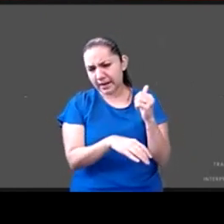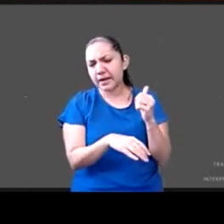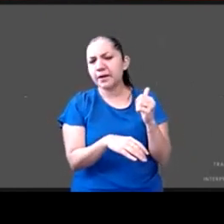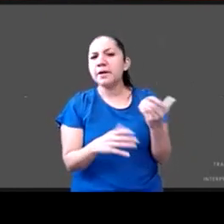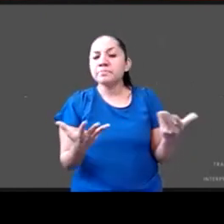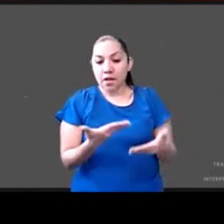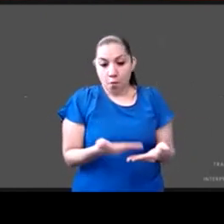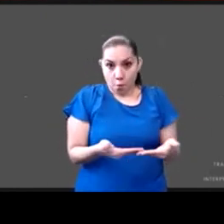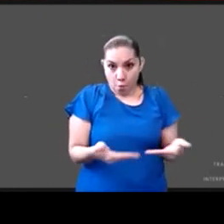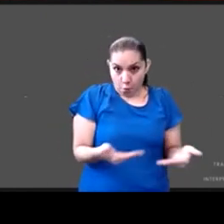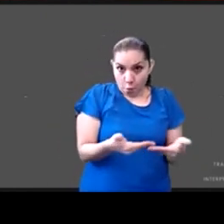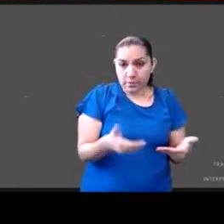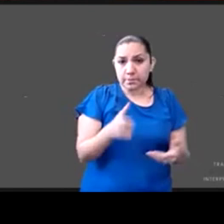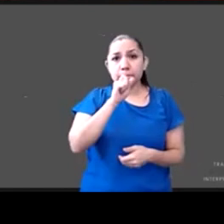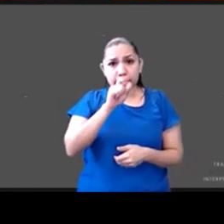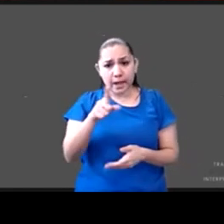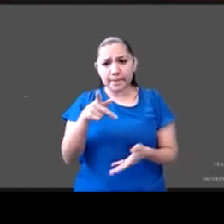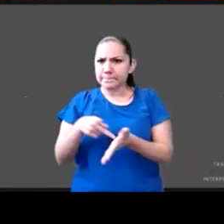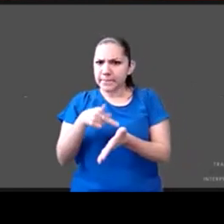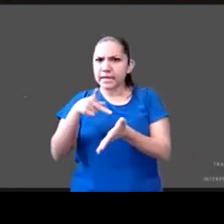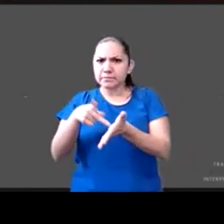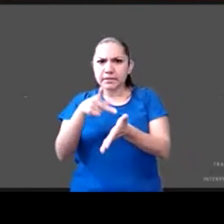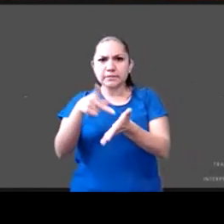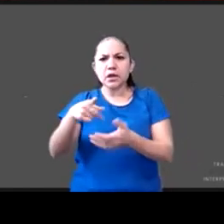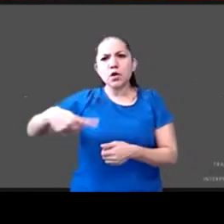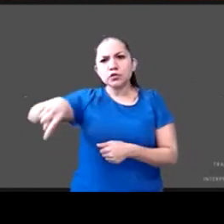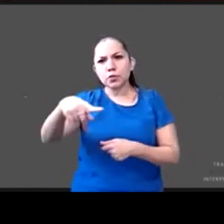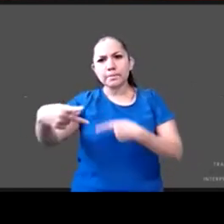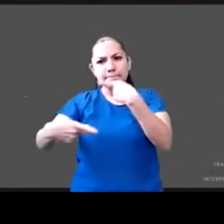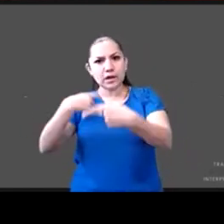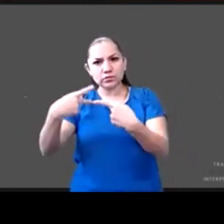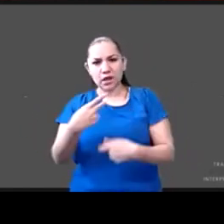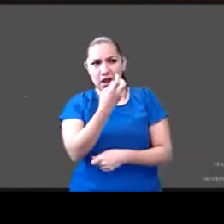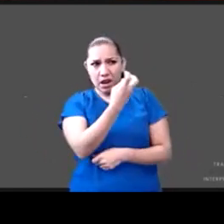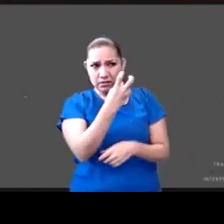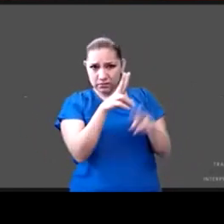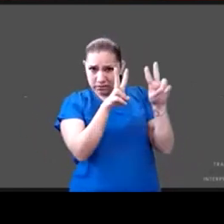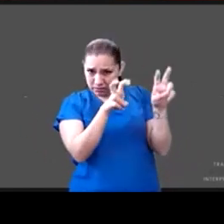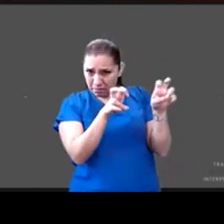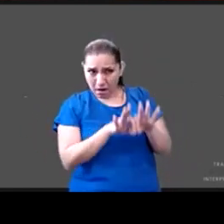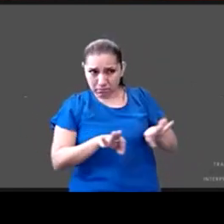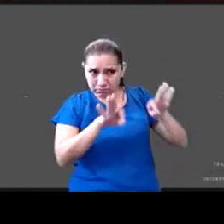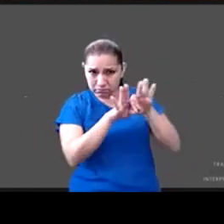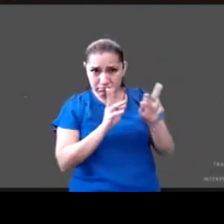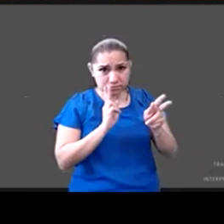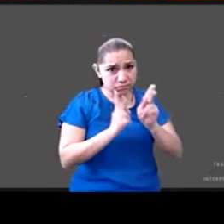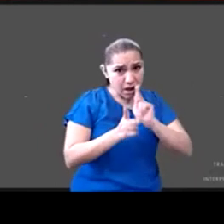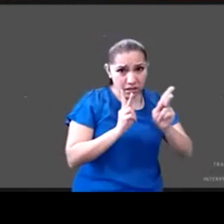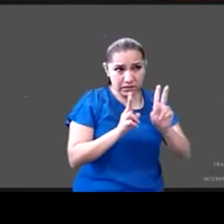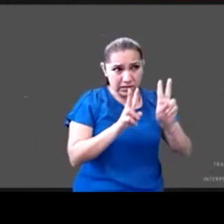ocasiones han estado preguntando sobre si hay que hablar de este tema, hay que hablar más de